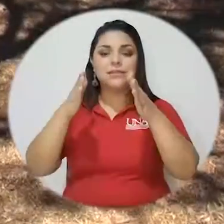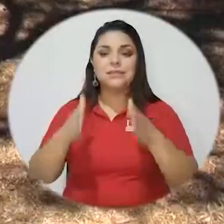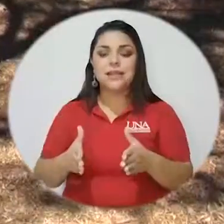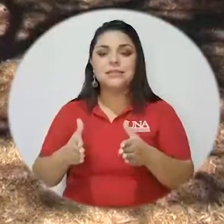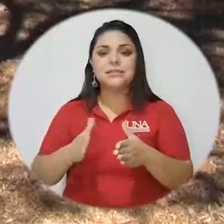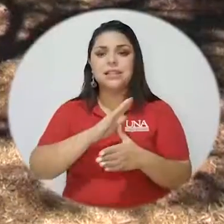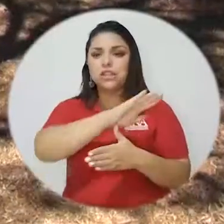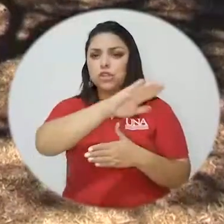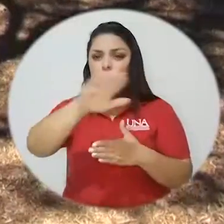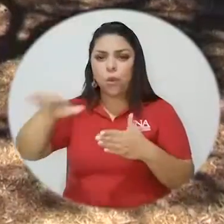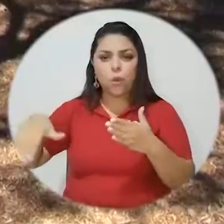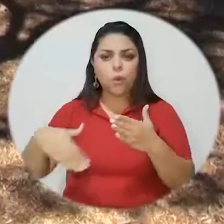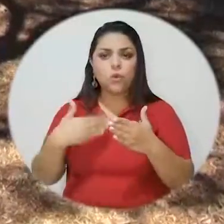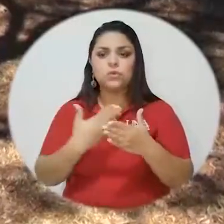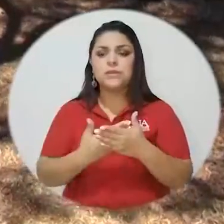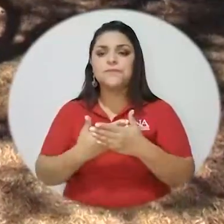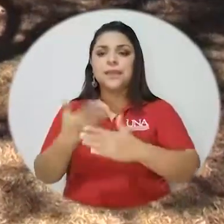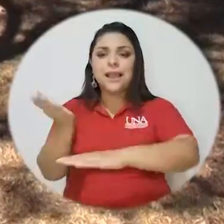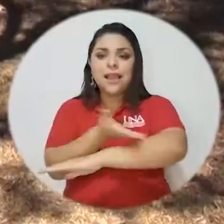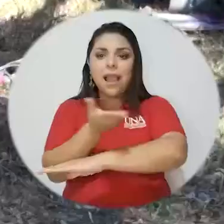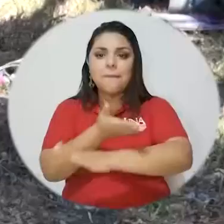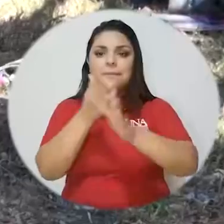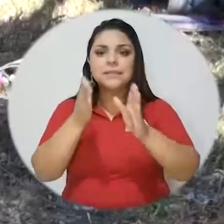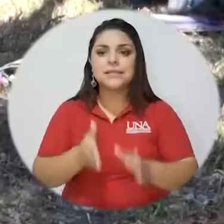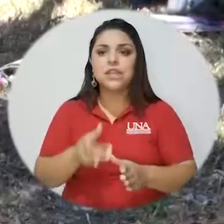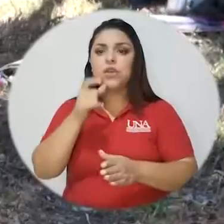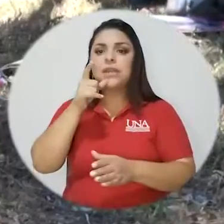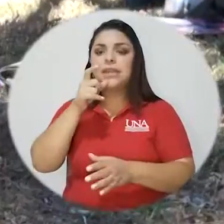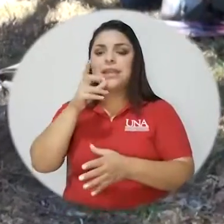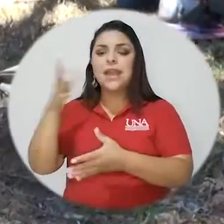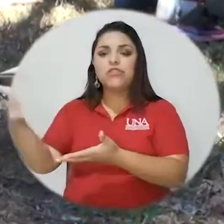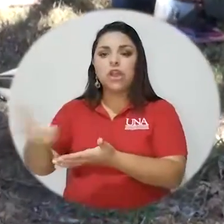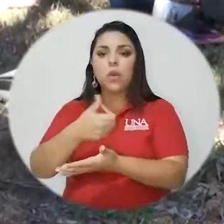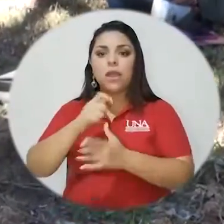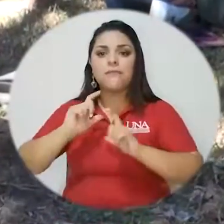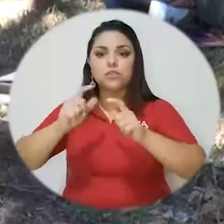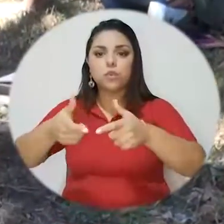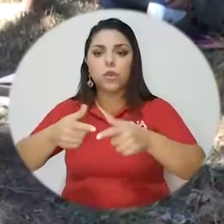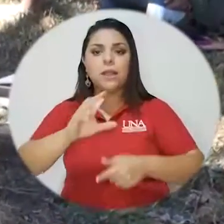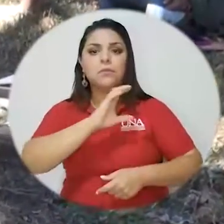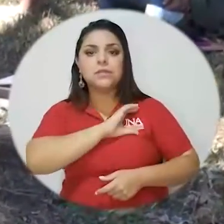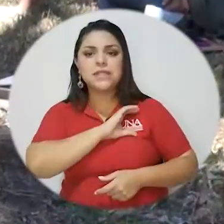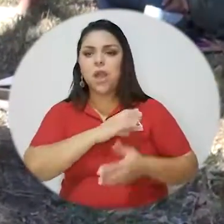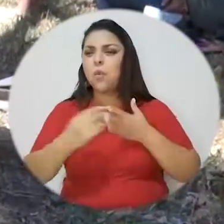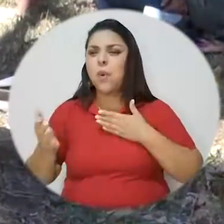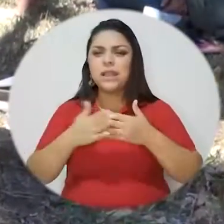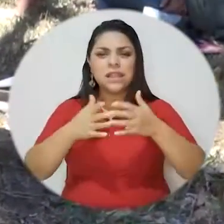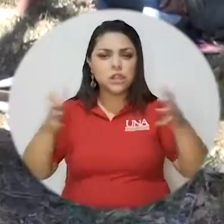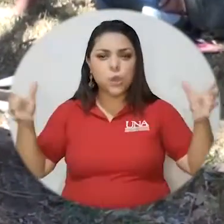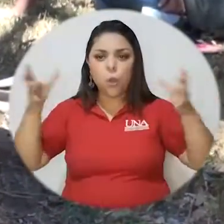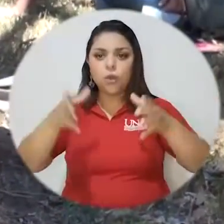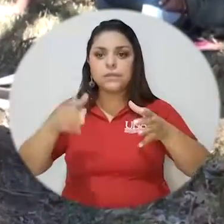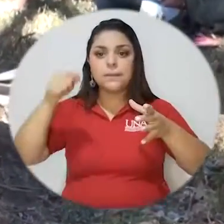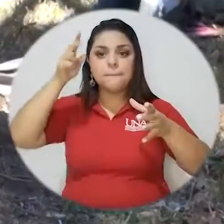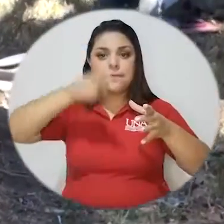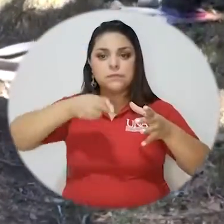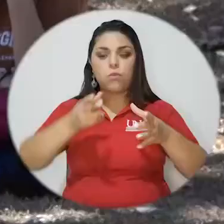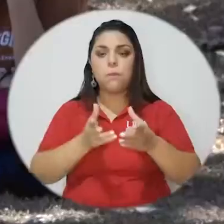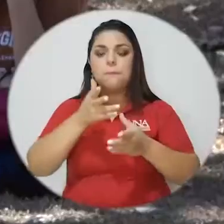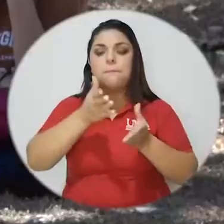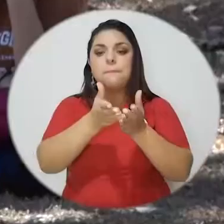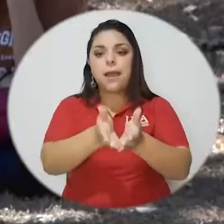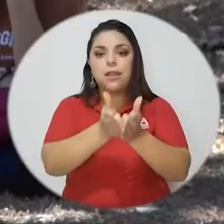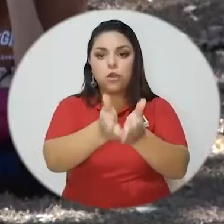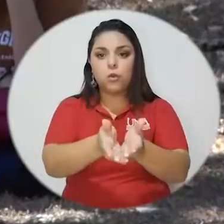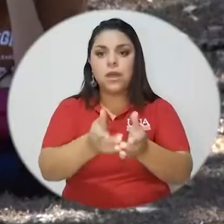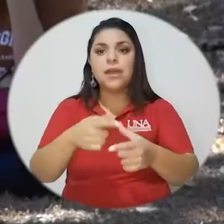el costarricense de todos los días, el campesino, el que recoge la basura, el que es policía, cualquiera, todos